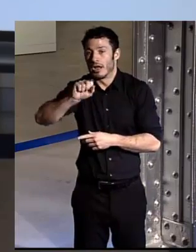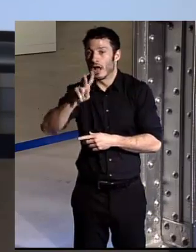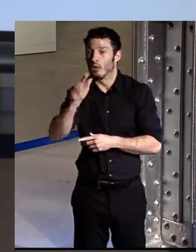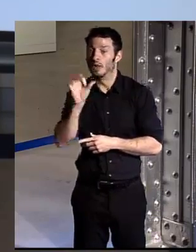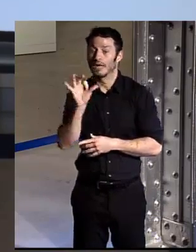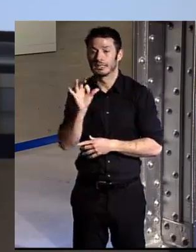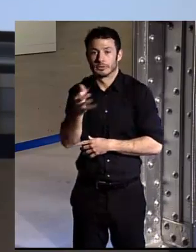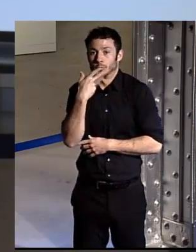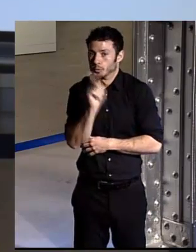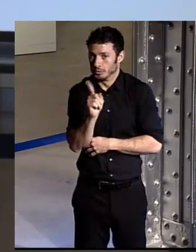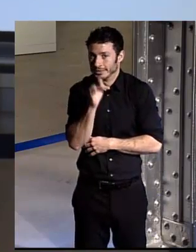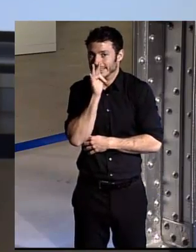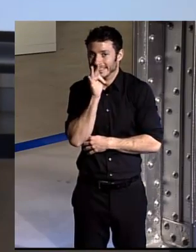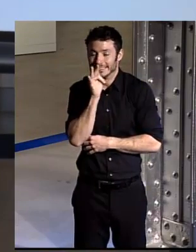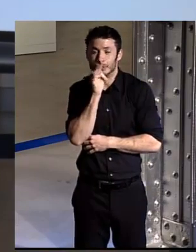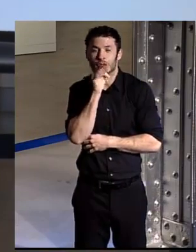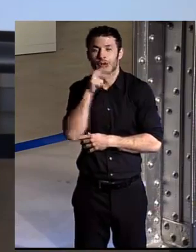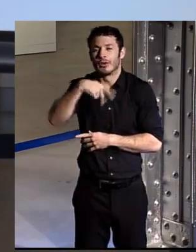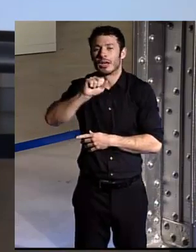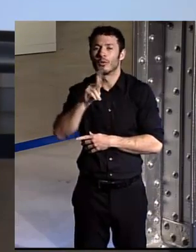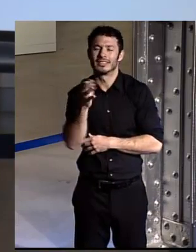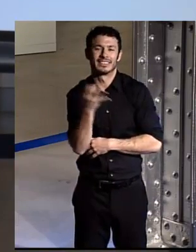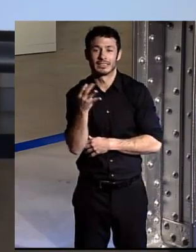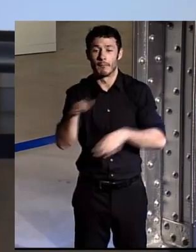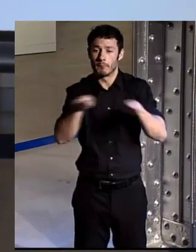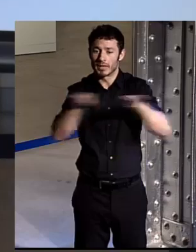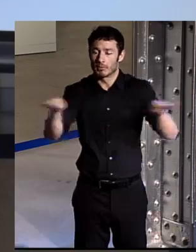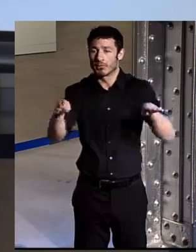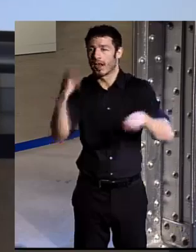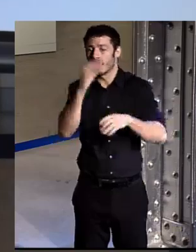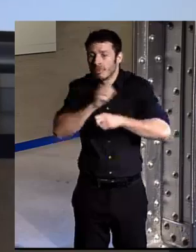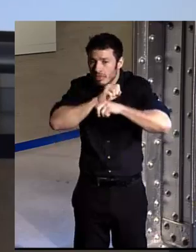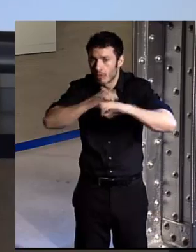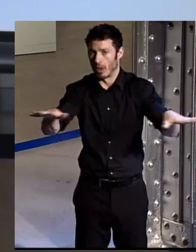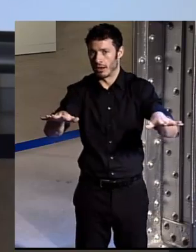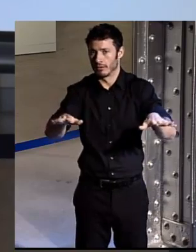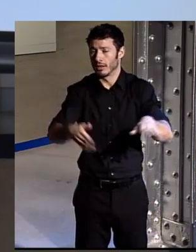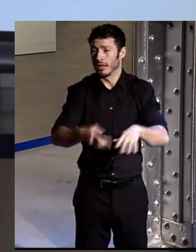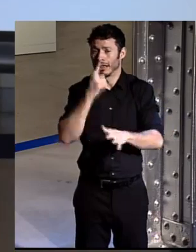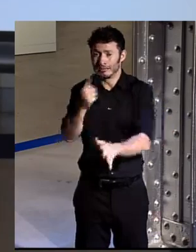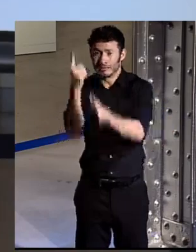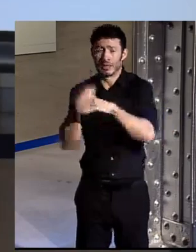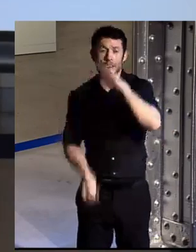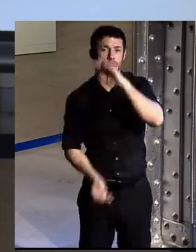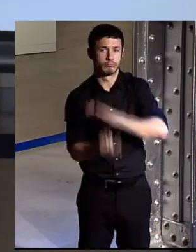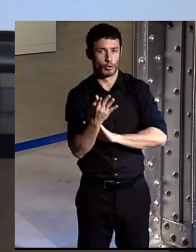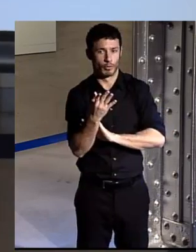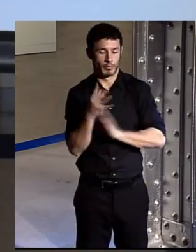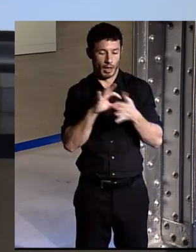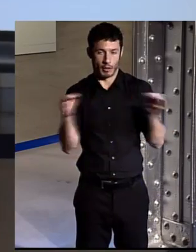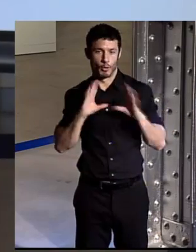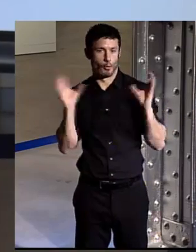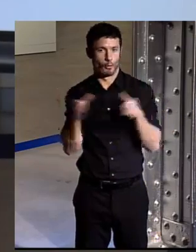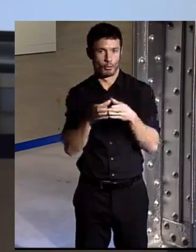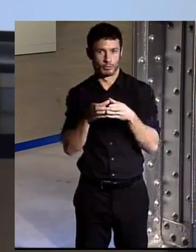situaros. Naucas es una plataforma de divulgación que nació va a ser 6 años, de un grupo de amigos que